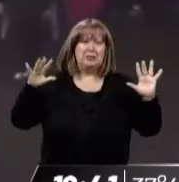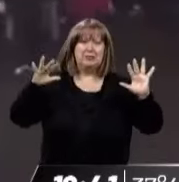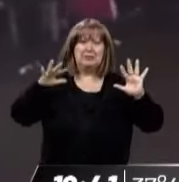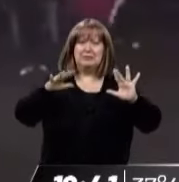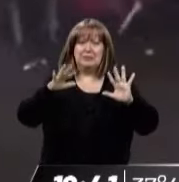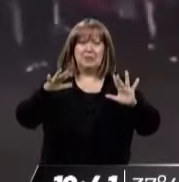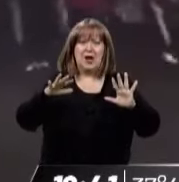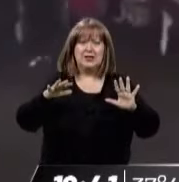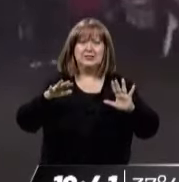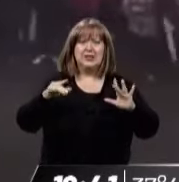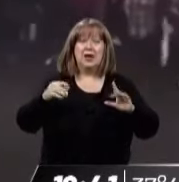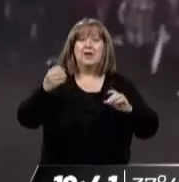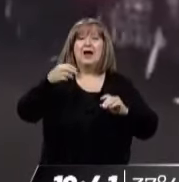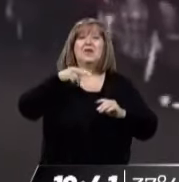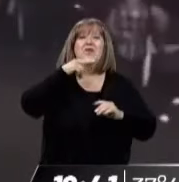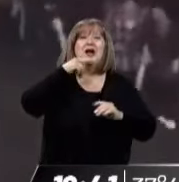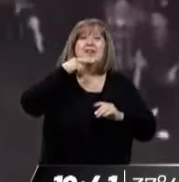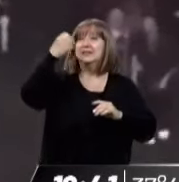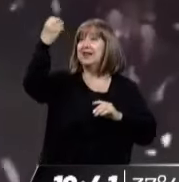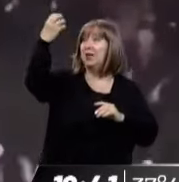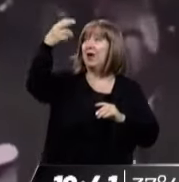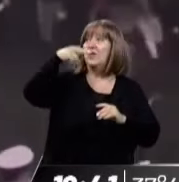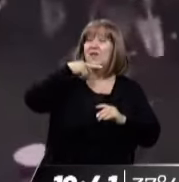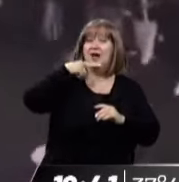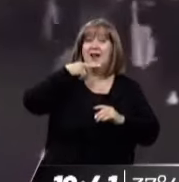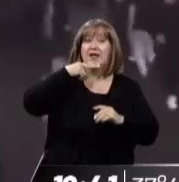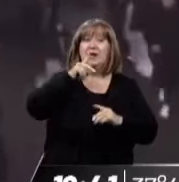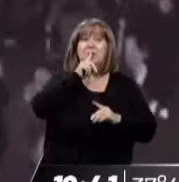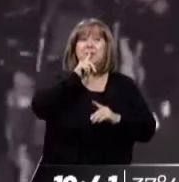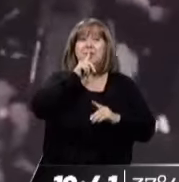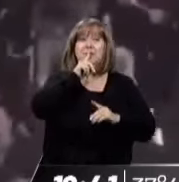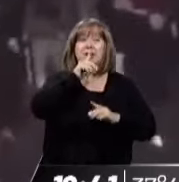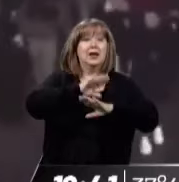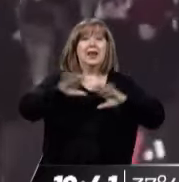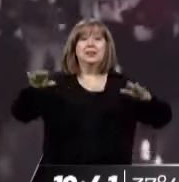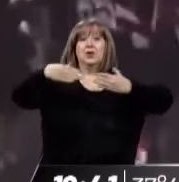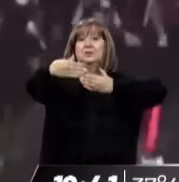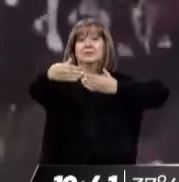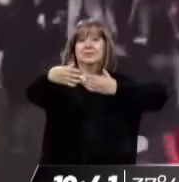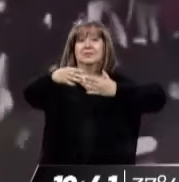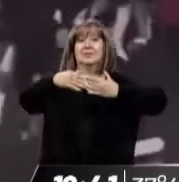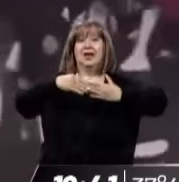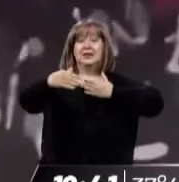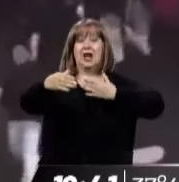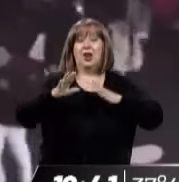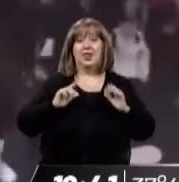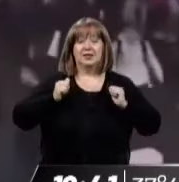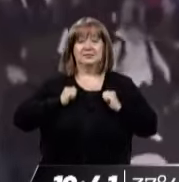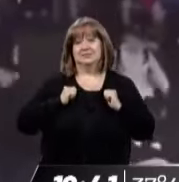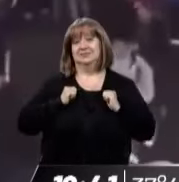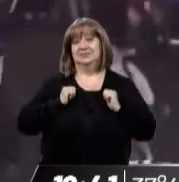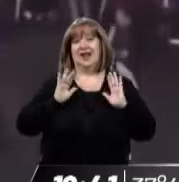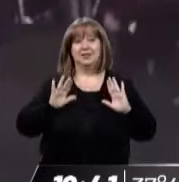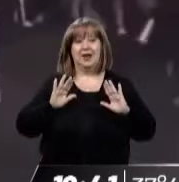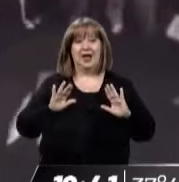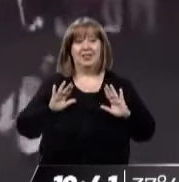se reunieron en una esquina muy emblemática. Y mira, ahora da verde y se van todos hacia la orilla de la calle